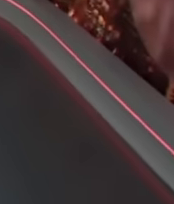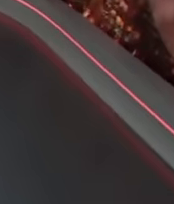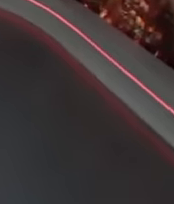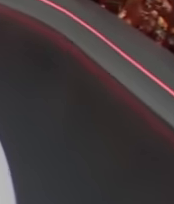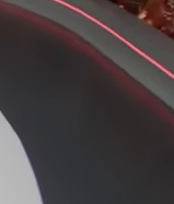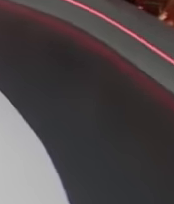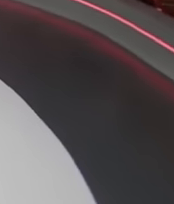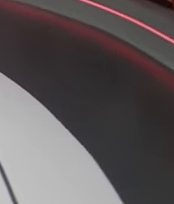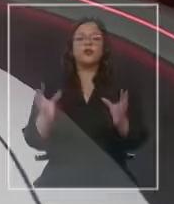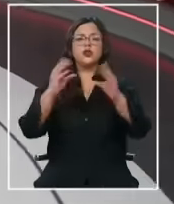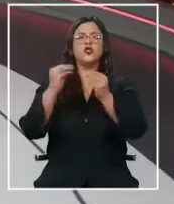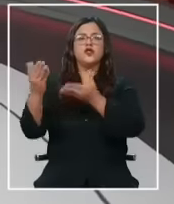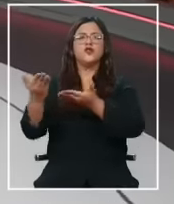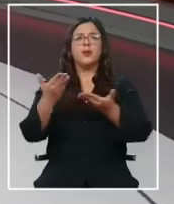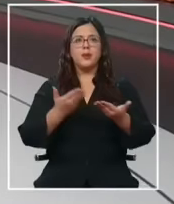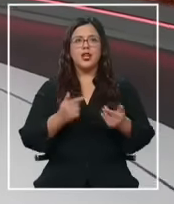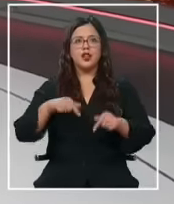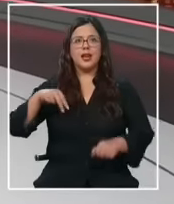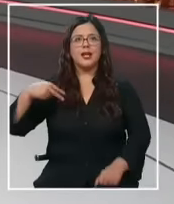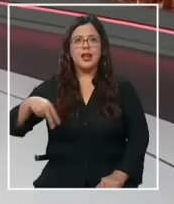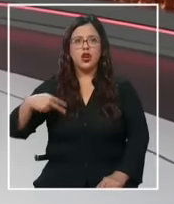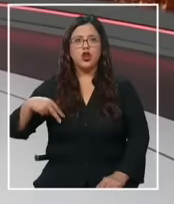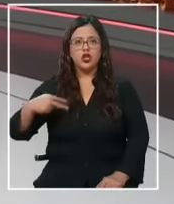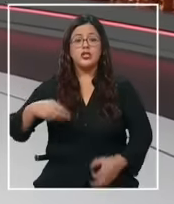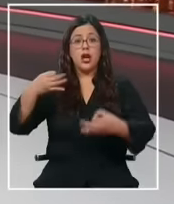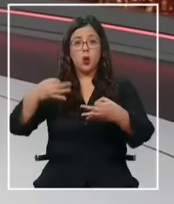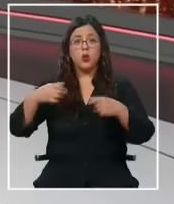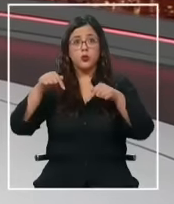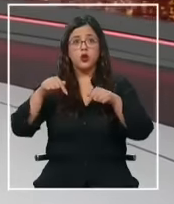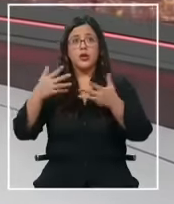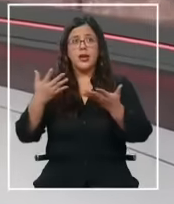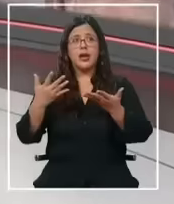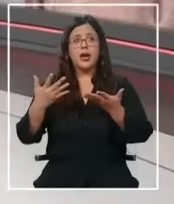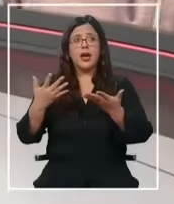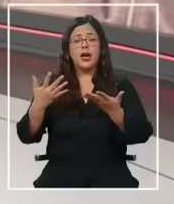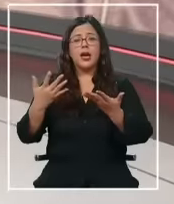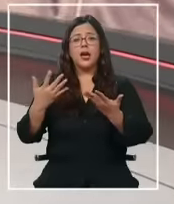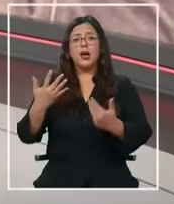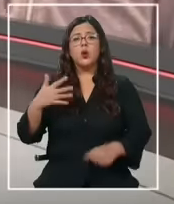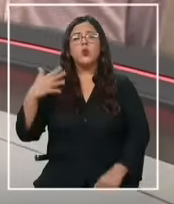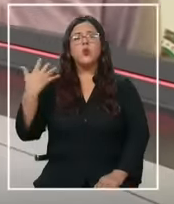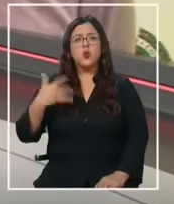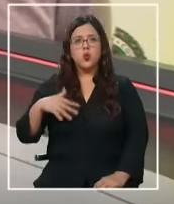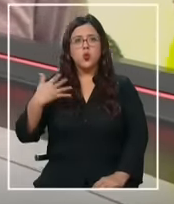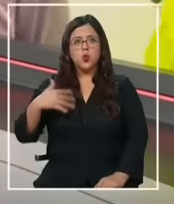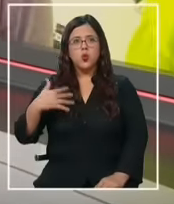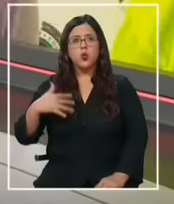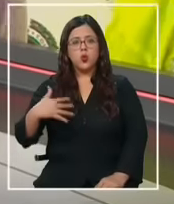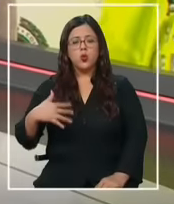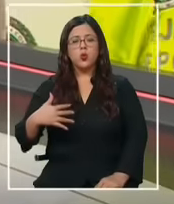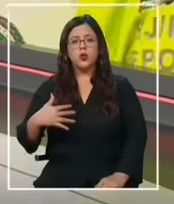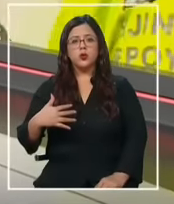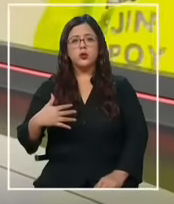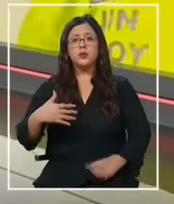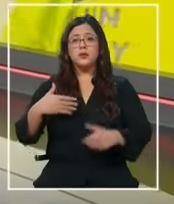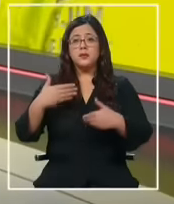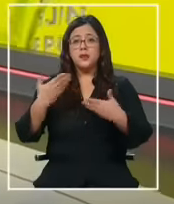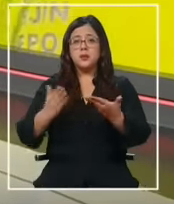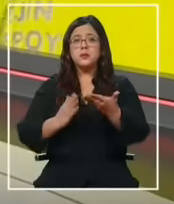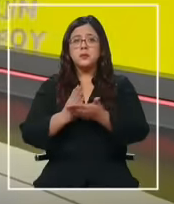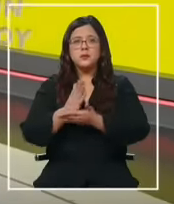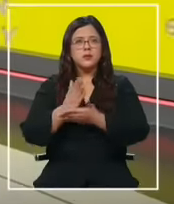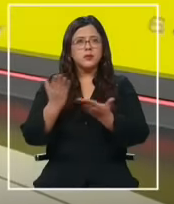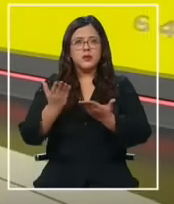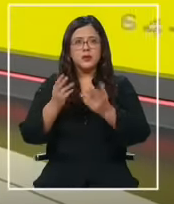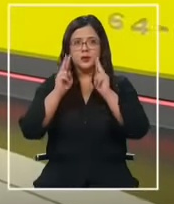Muy buenas noches, bienvenidos, bienvenidas a las noticias en una jornada tremendamente noticiosa. Y vamos